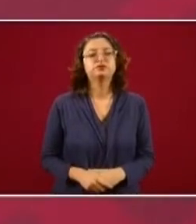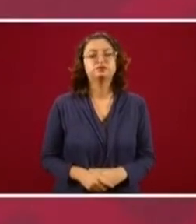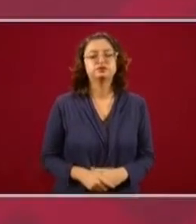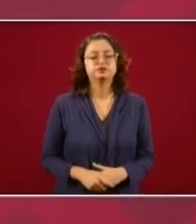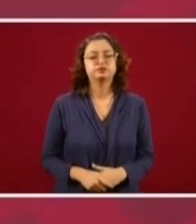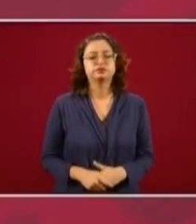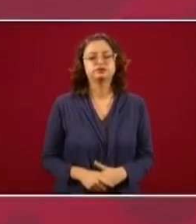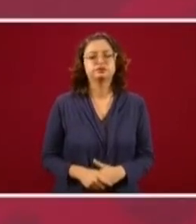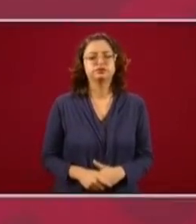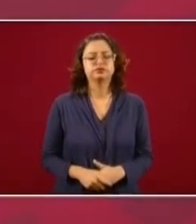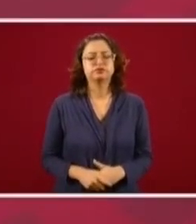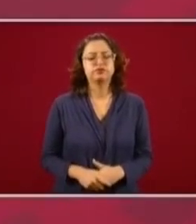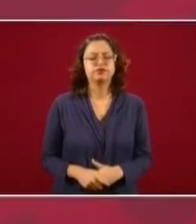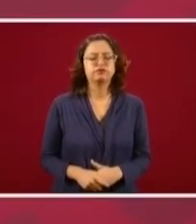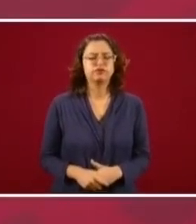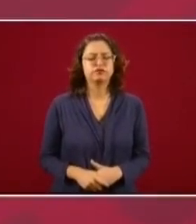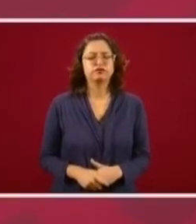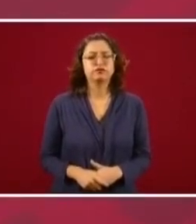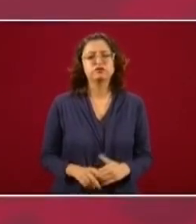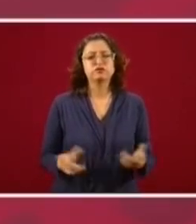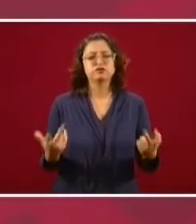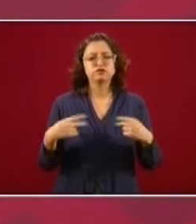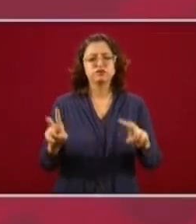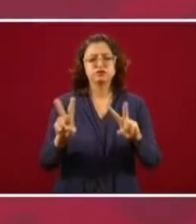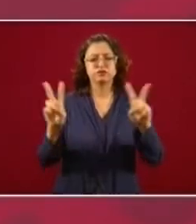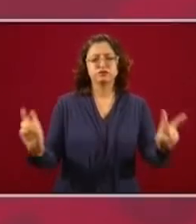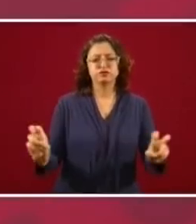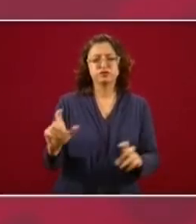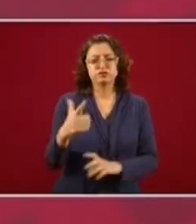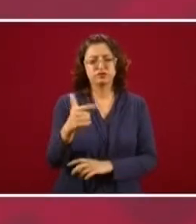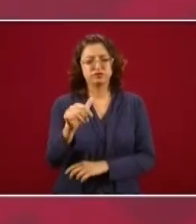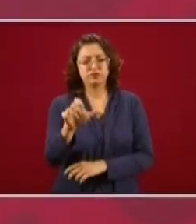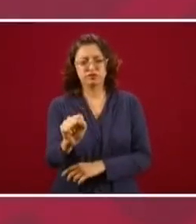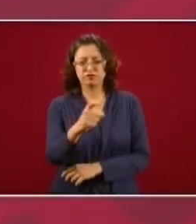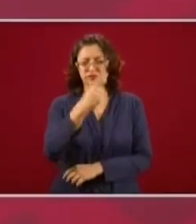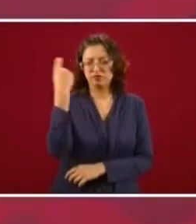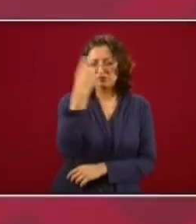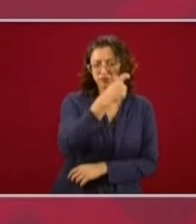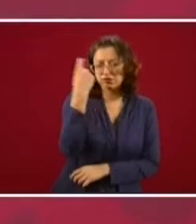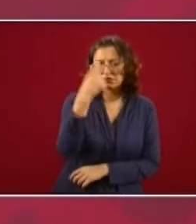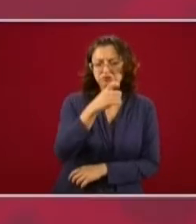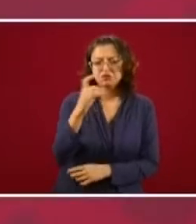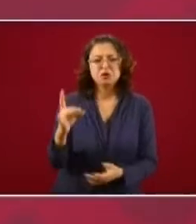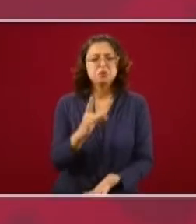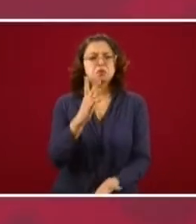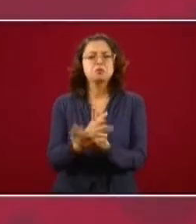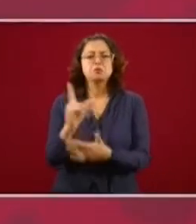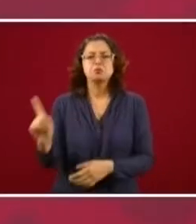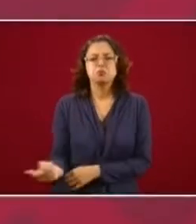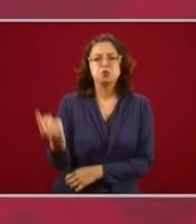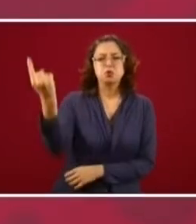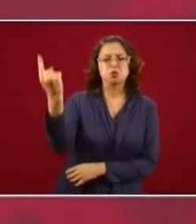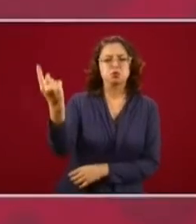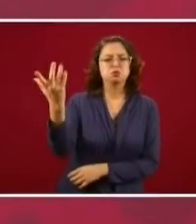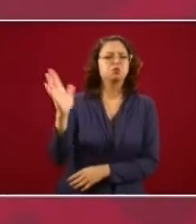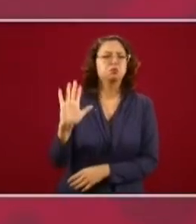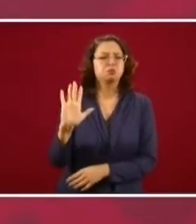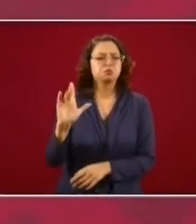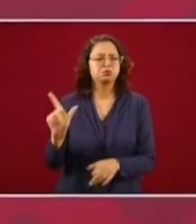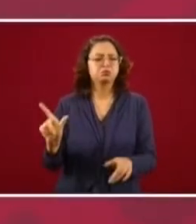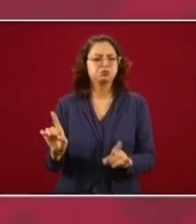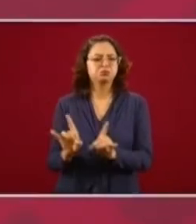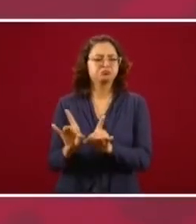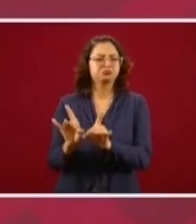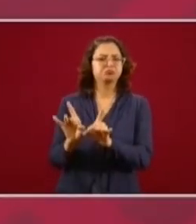gas lacrimógeno para frenar el paso de la caravana por el río Suchiate, el mandatario nacional dijo que se trató de un caso aislado, debido a que su